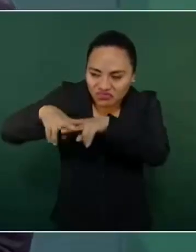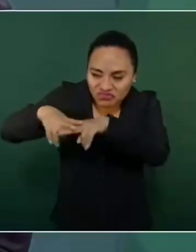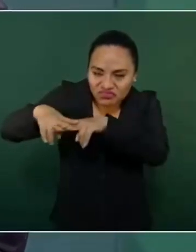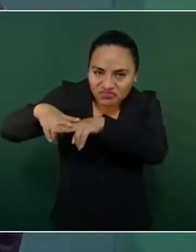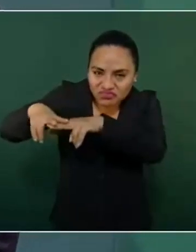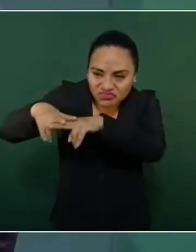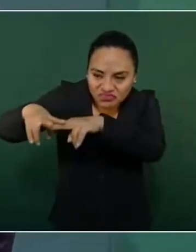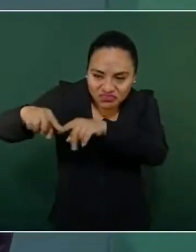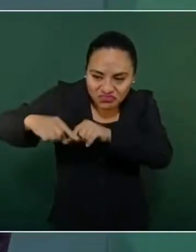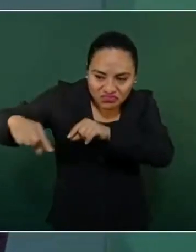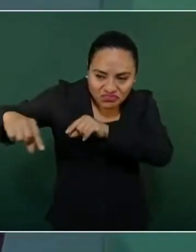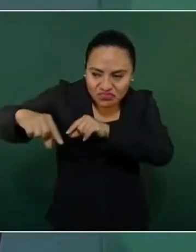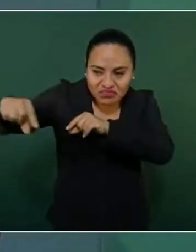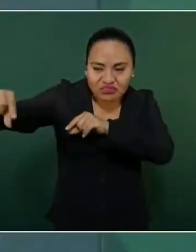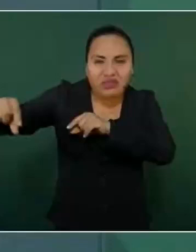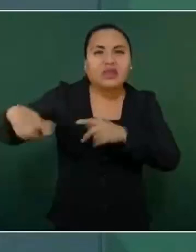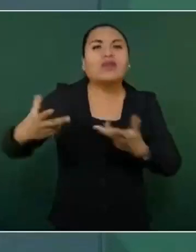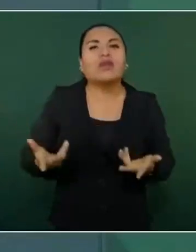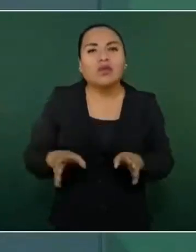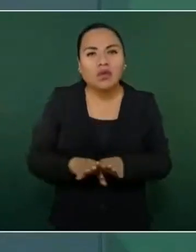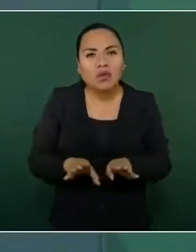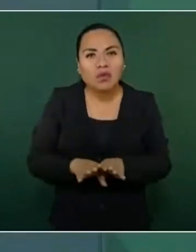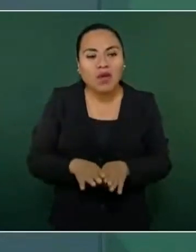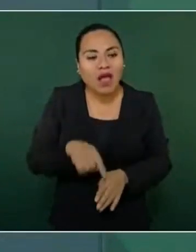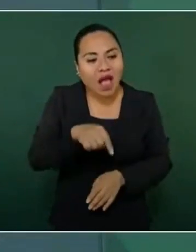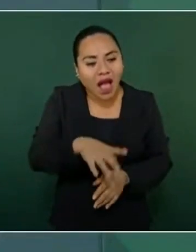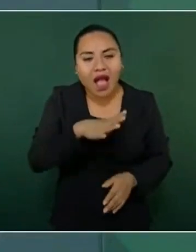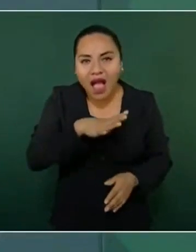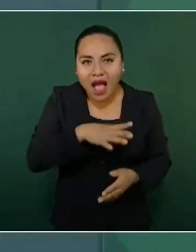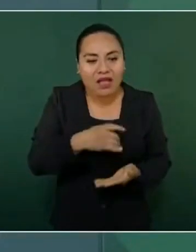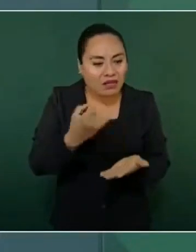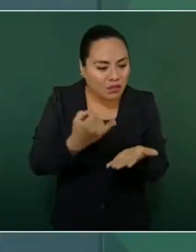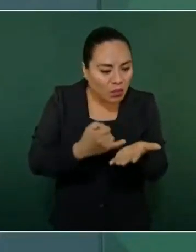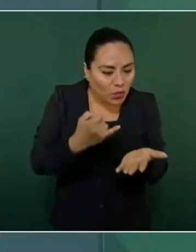todo es presupuesto público, es dinero del pueblo.